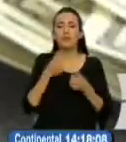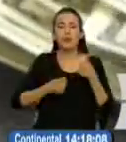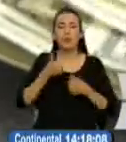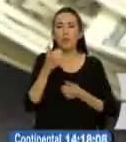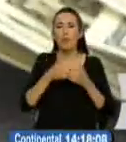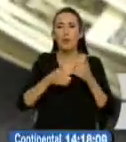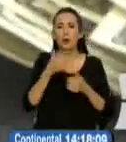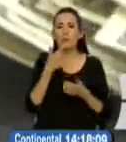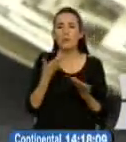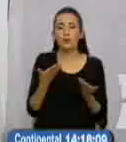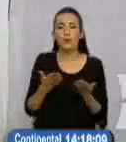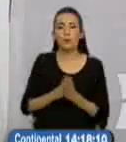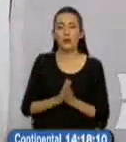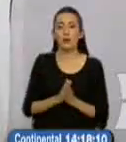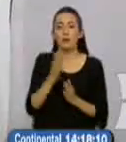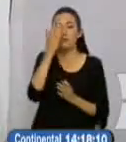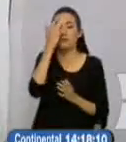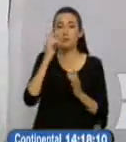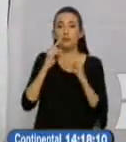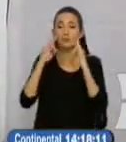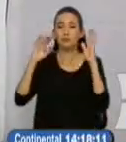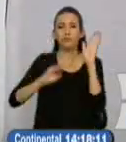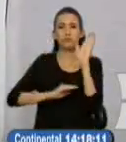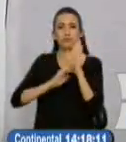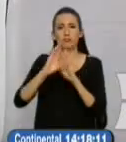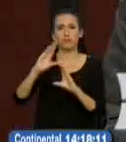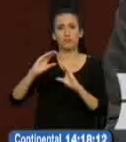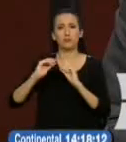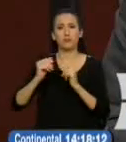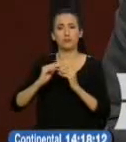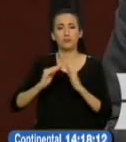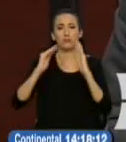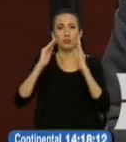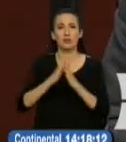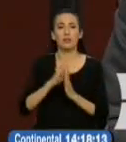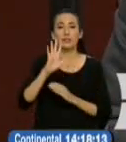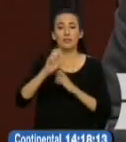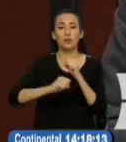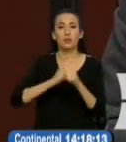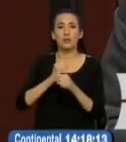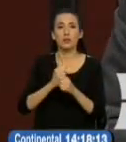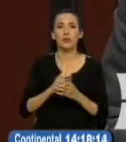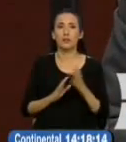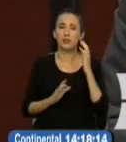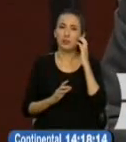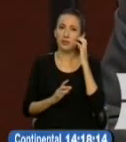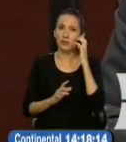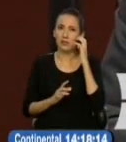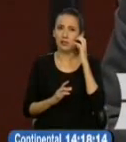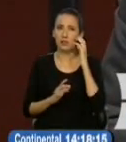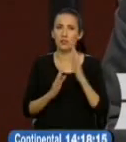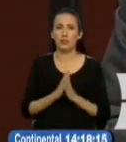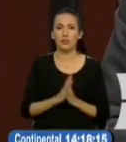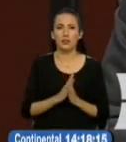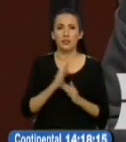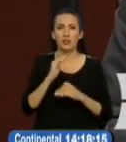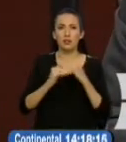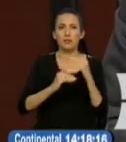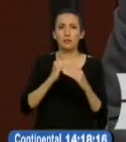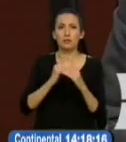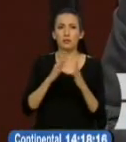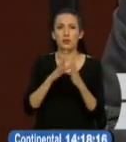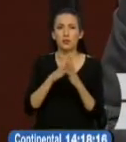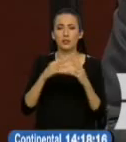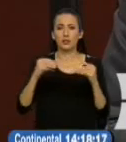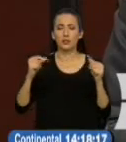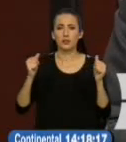el Código Orgánico Integral Penal se sanciona de 3 a 5 años de prisión. Tan pronto eso haya pasado el control de legalidad en la formulación